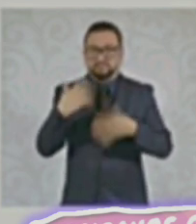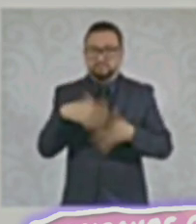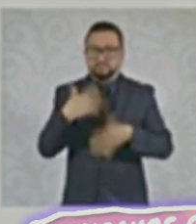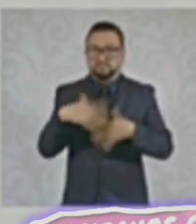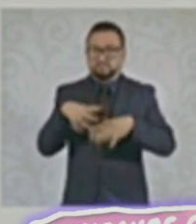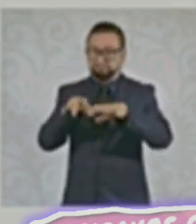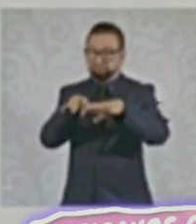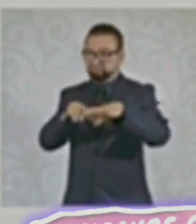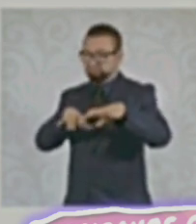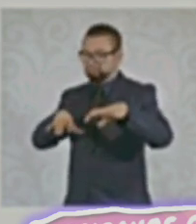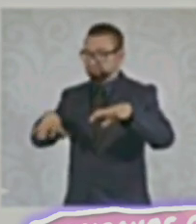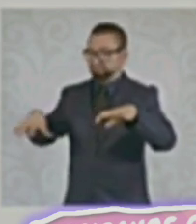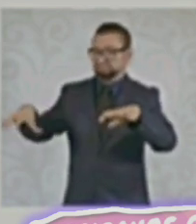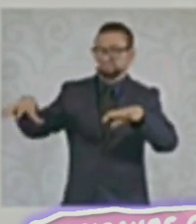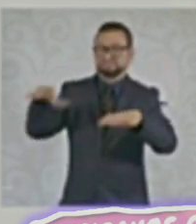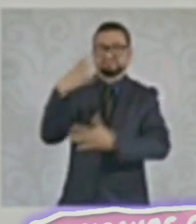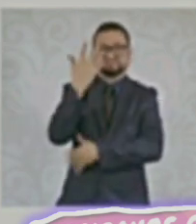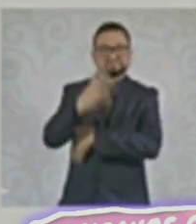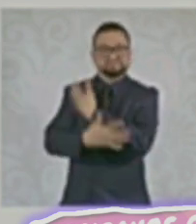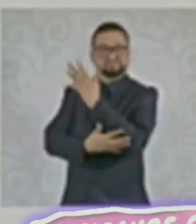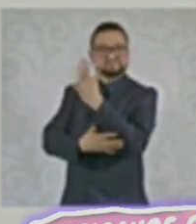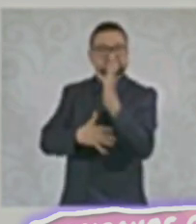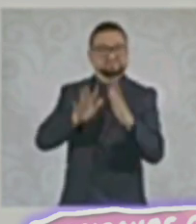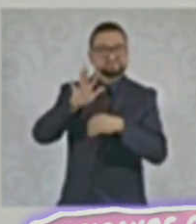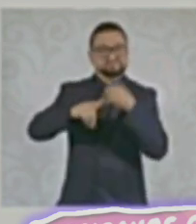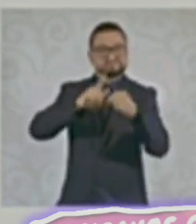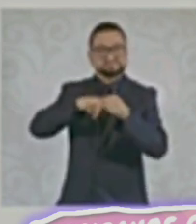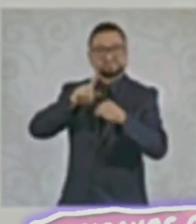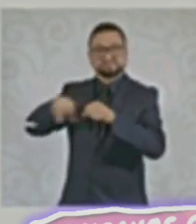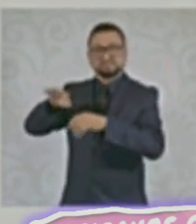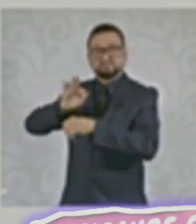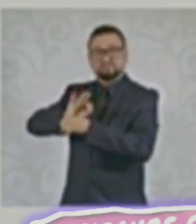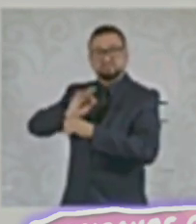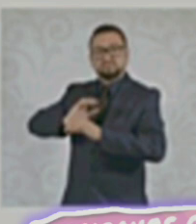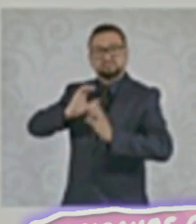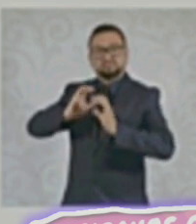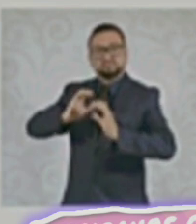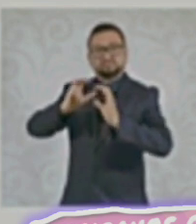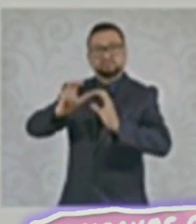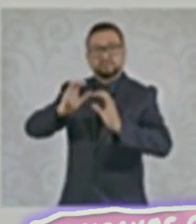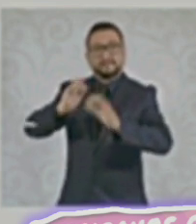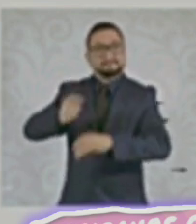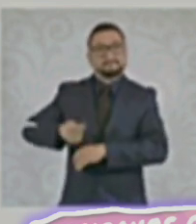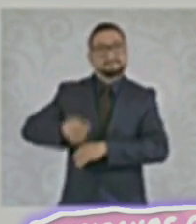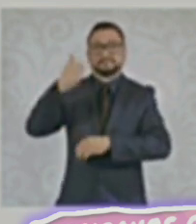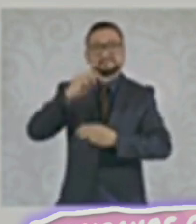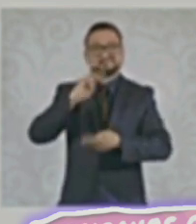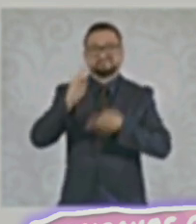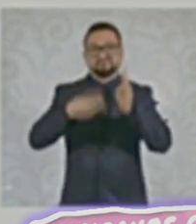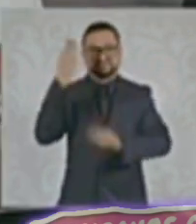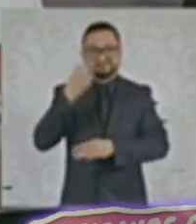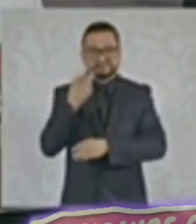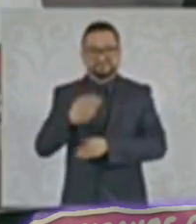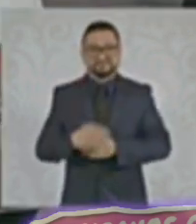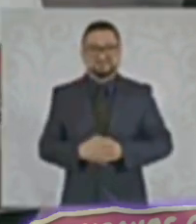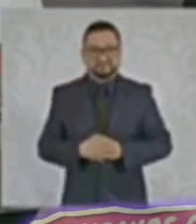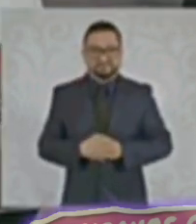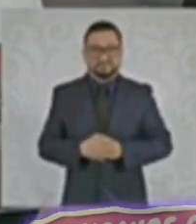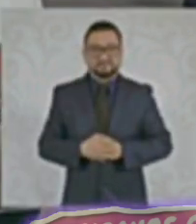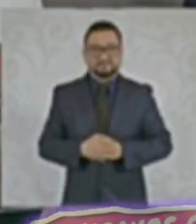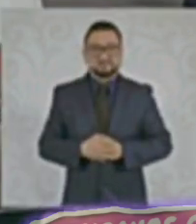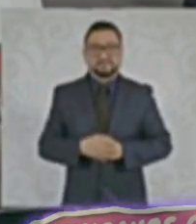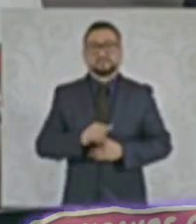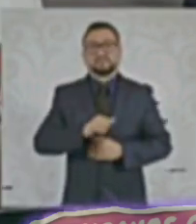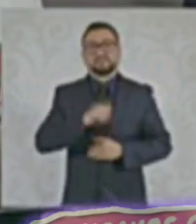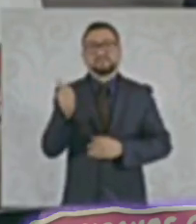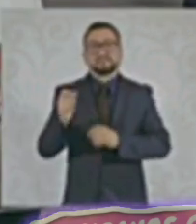realmente logramos un corredor biológico impresionante que no existe en ninguna parte del mundo. La siguiente, por favor.